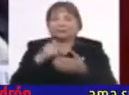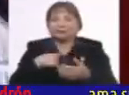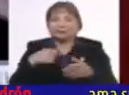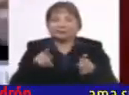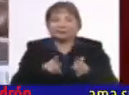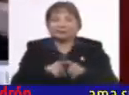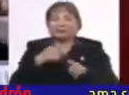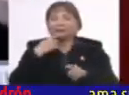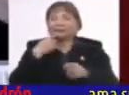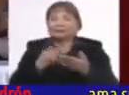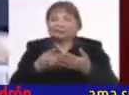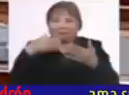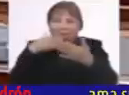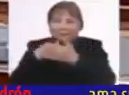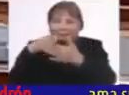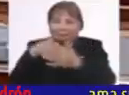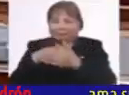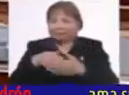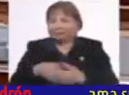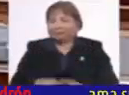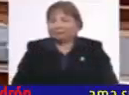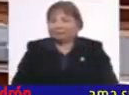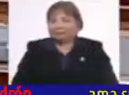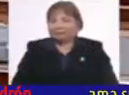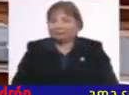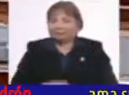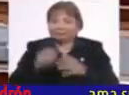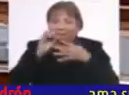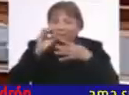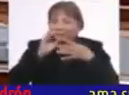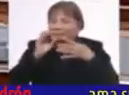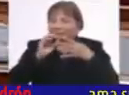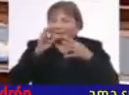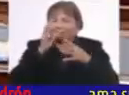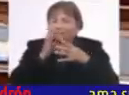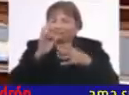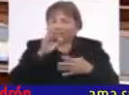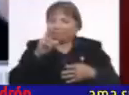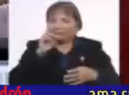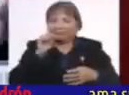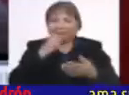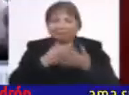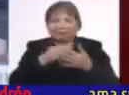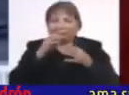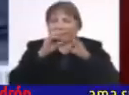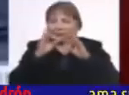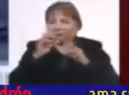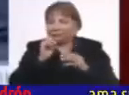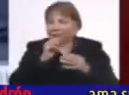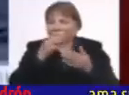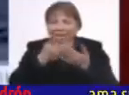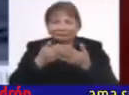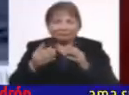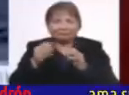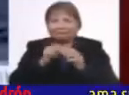que yo que habría una obstrucción detalla frase por frase y parafrasear de tal manera